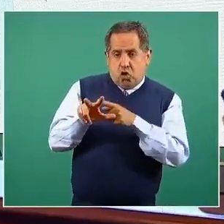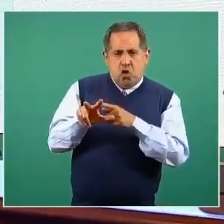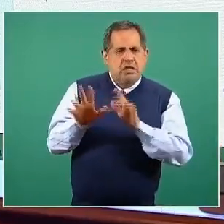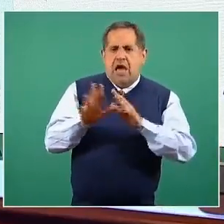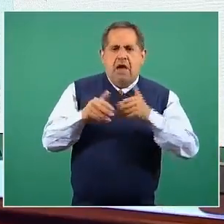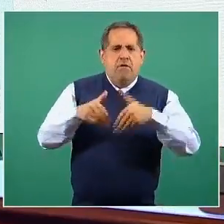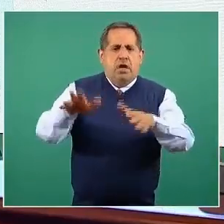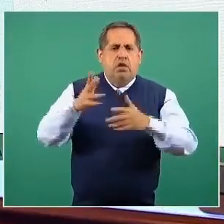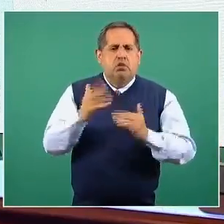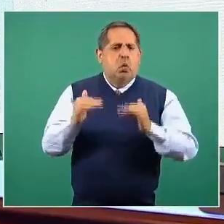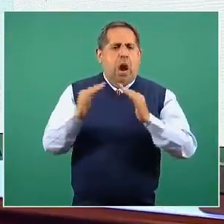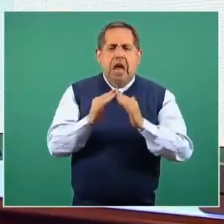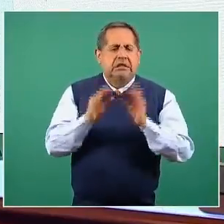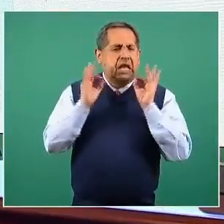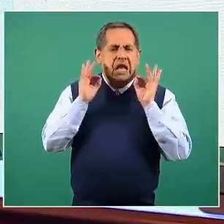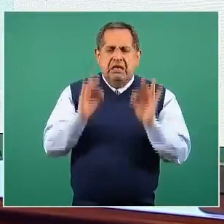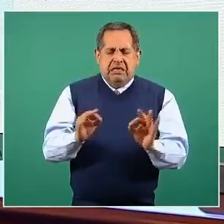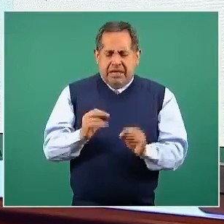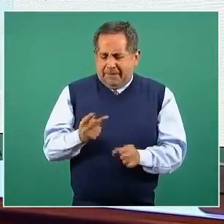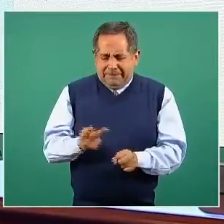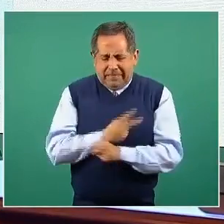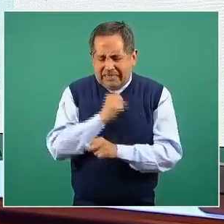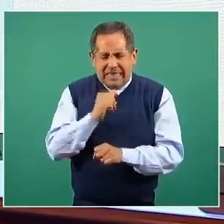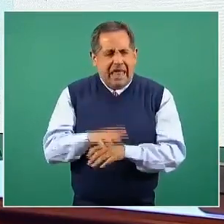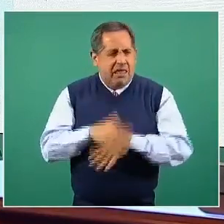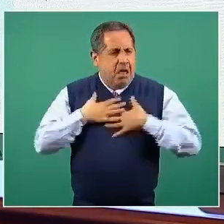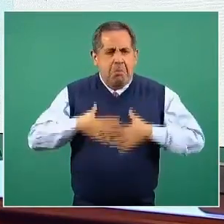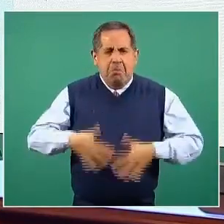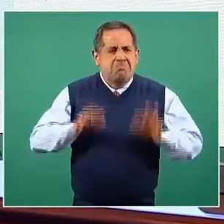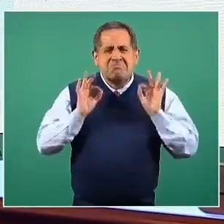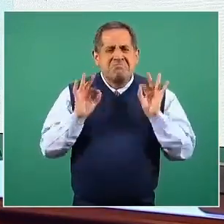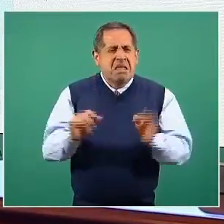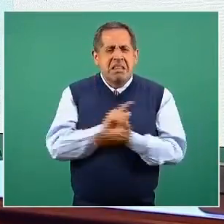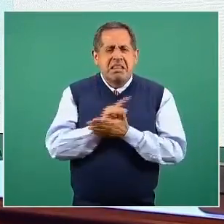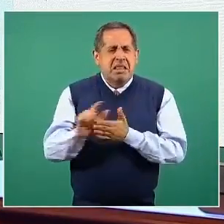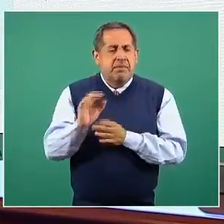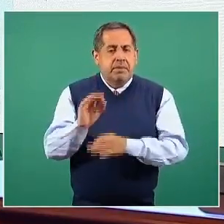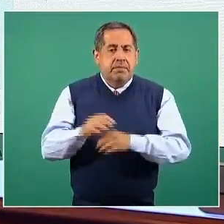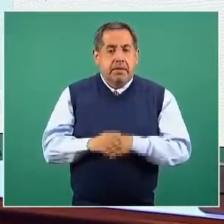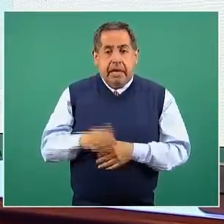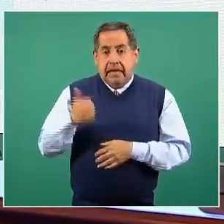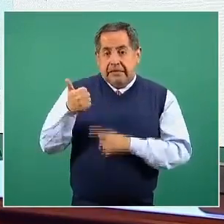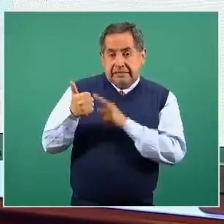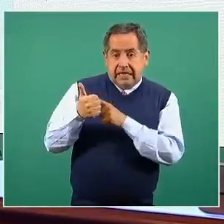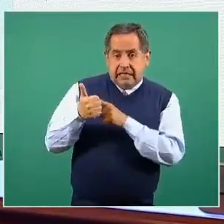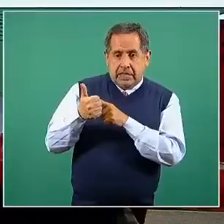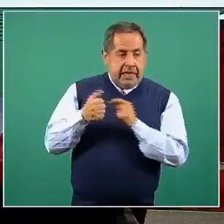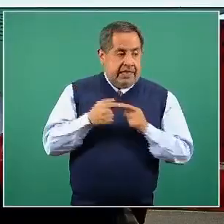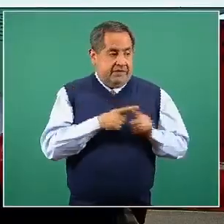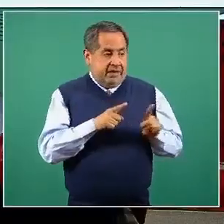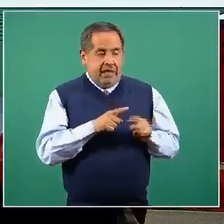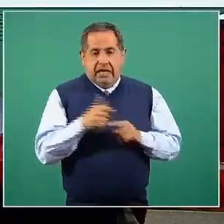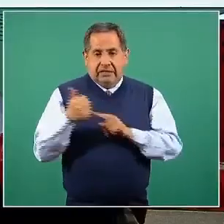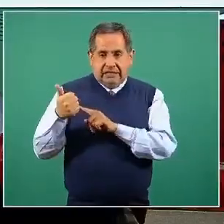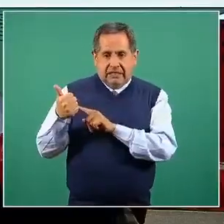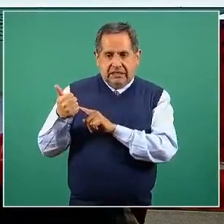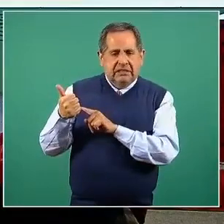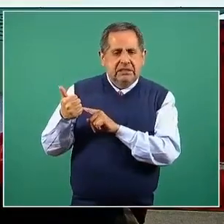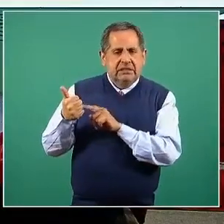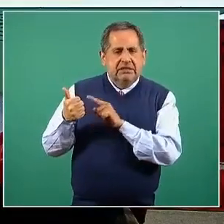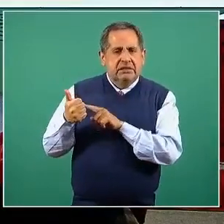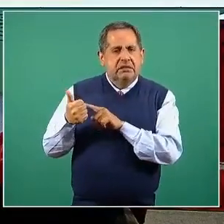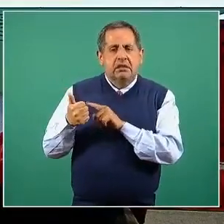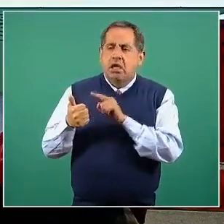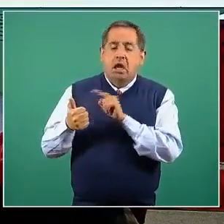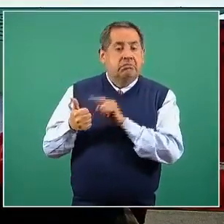casa y están sin ninguna secuela. 6, que no son los mismos 6 necesariamente de ayer,